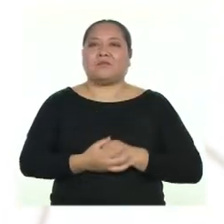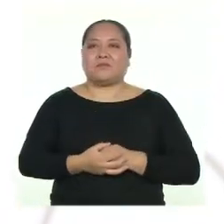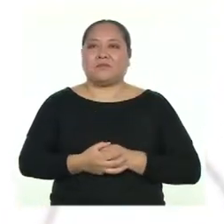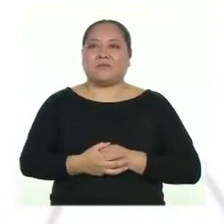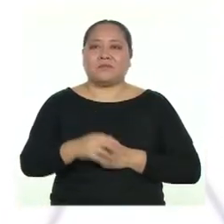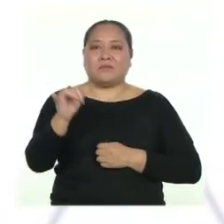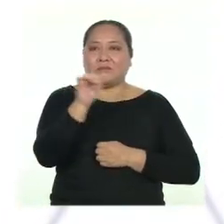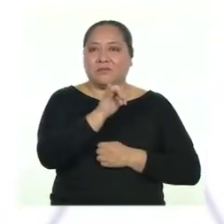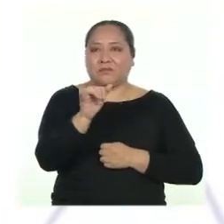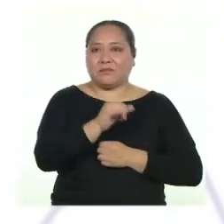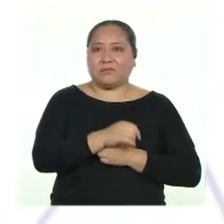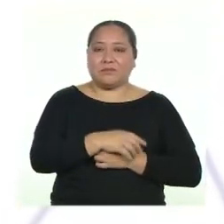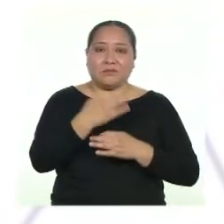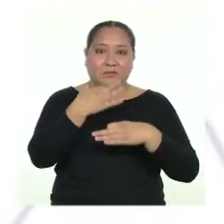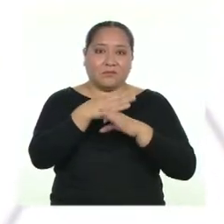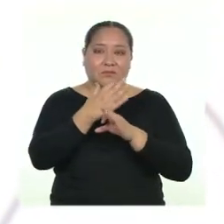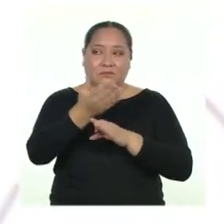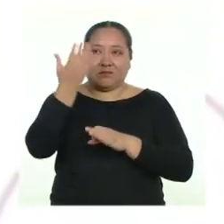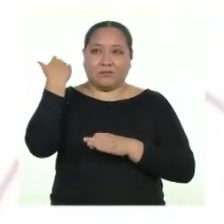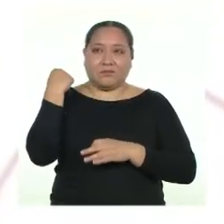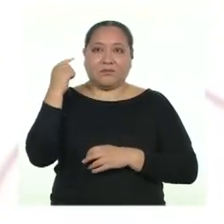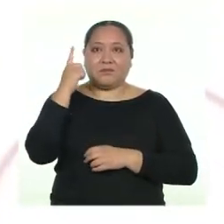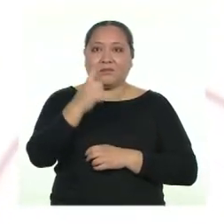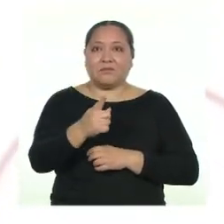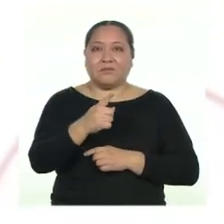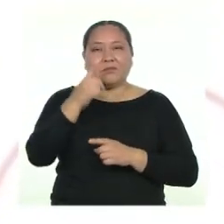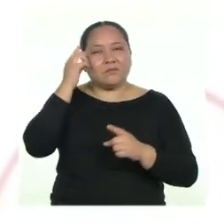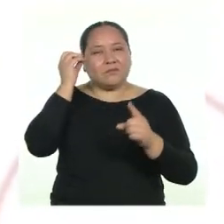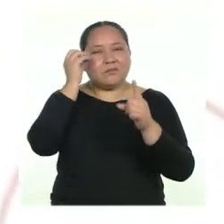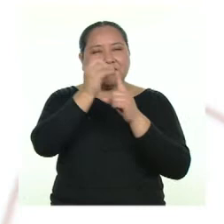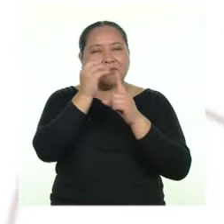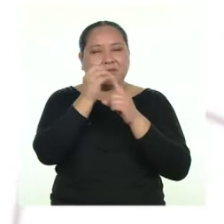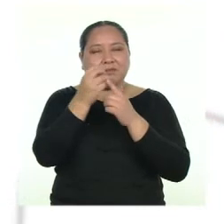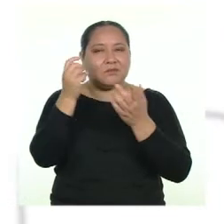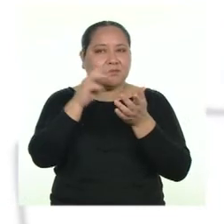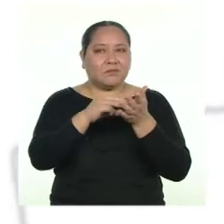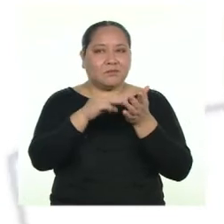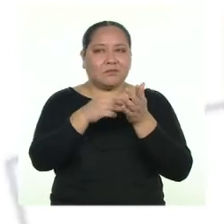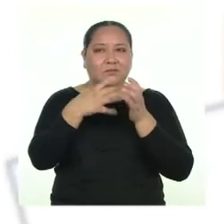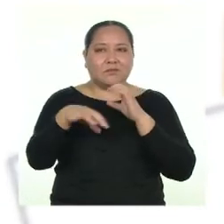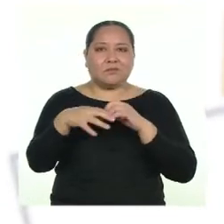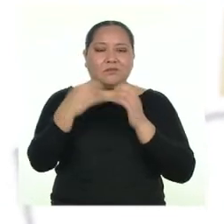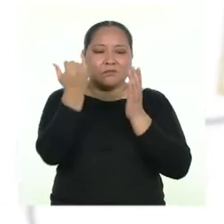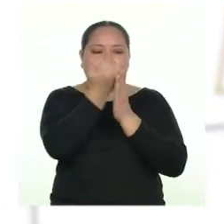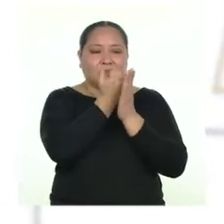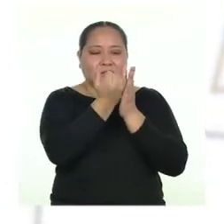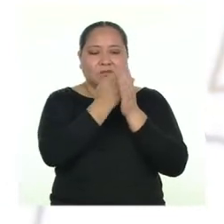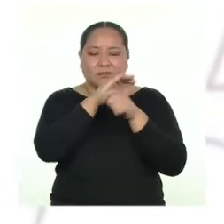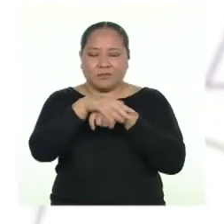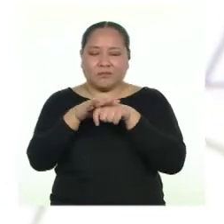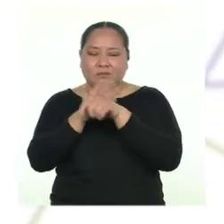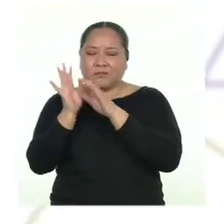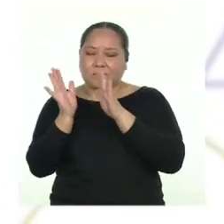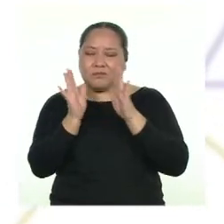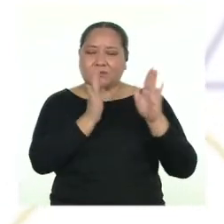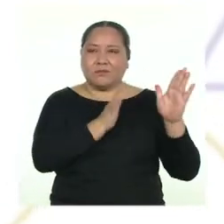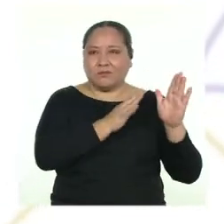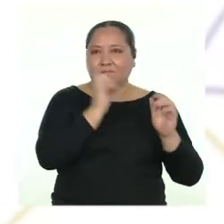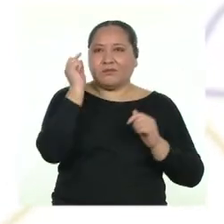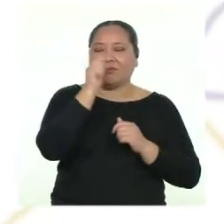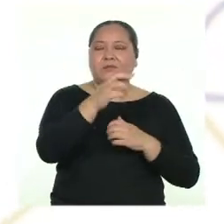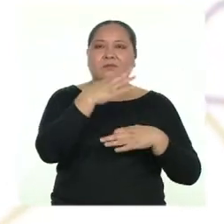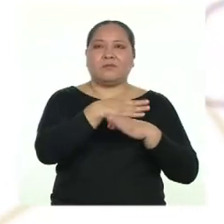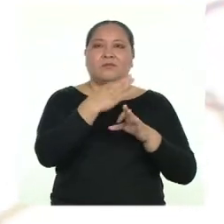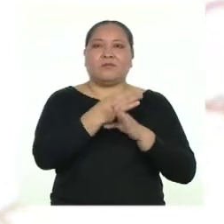Al igual que en el método anterior, una de las primeras cosas que debemos hacer es diseñar la estrategia. En este